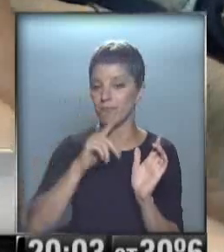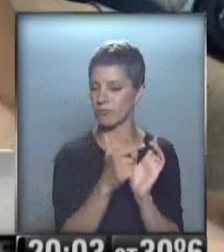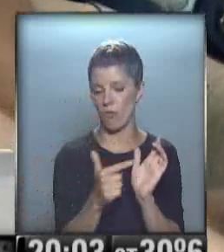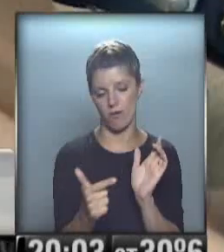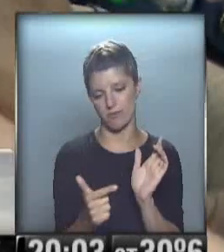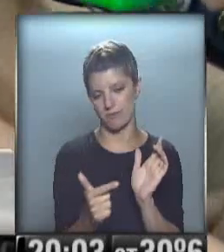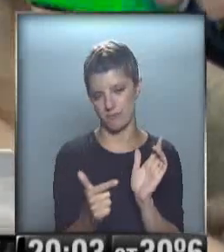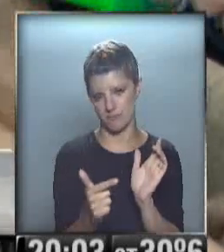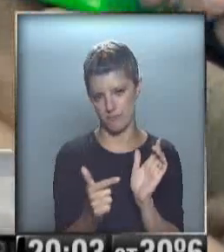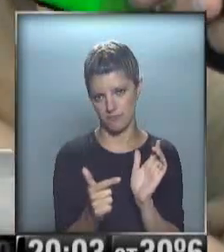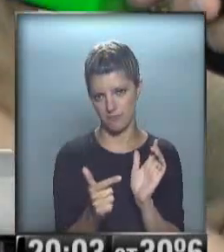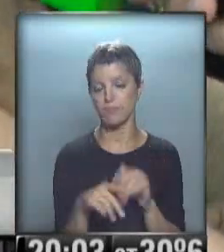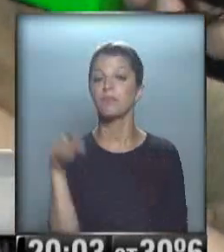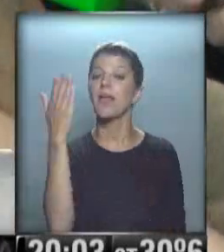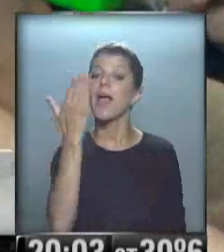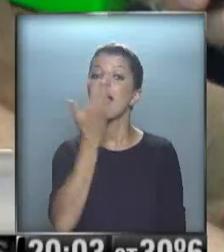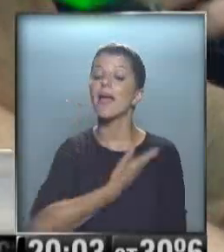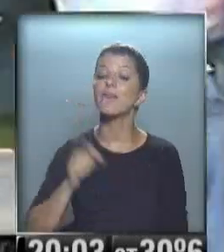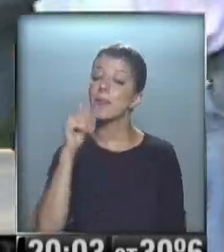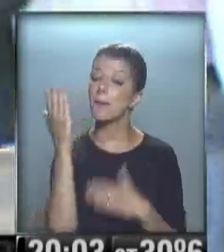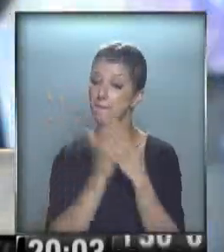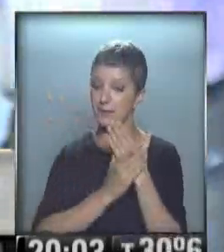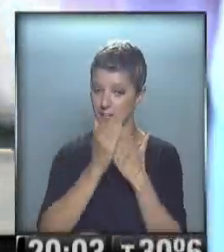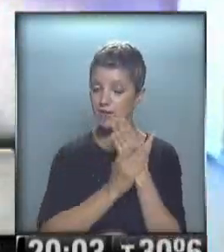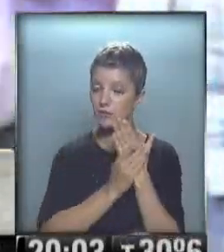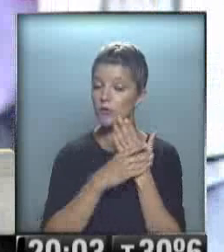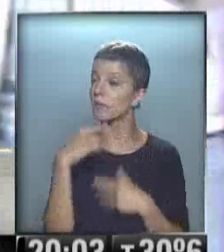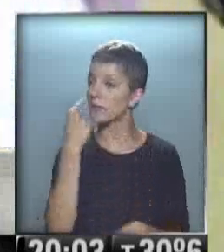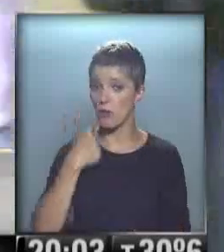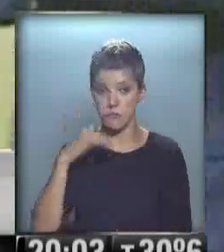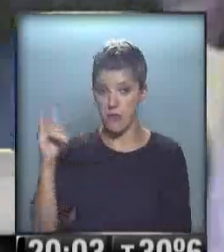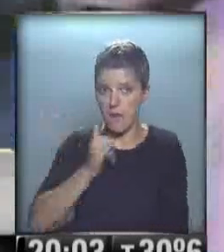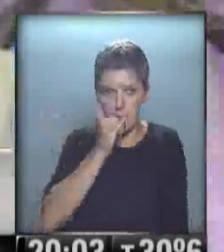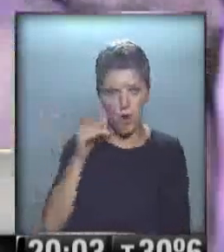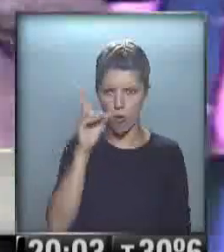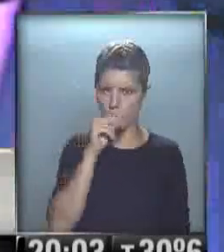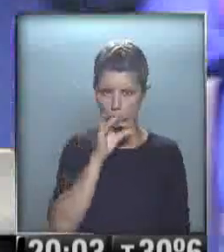llamado. El jefe de gabinete, Jorge Capitanich, negó haber recibido una